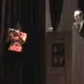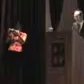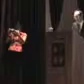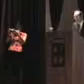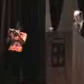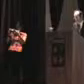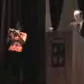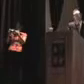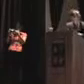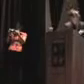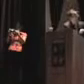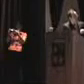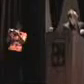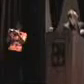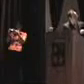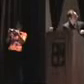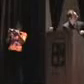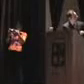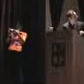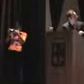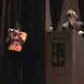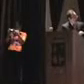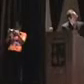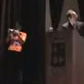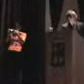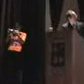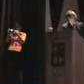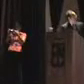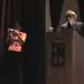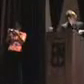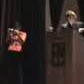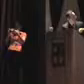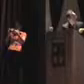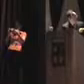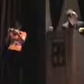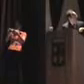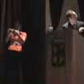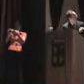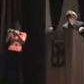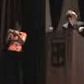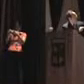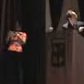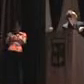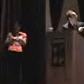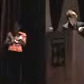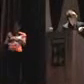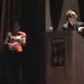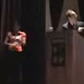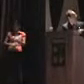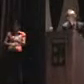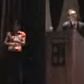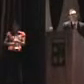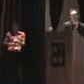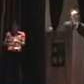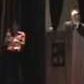diferencial cambiario básicamente contable, la empresa pudo arrojar utilidades importantes. Además, durante todo este periodo, los ingresos fueron